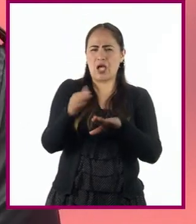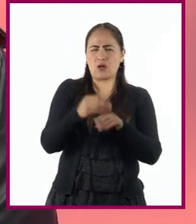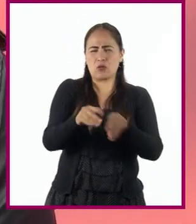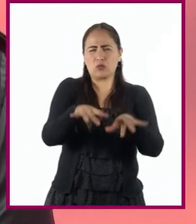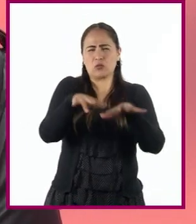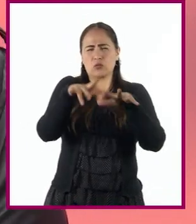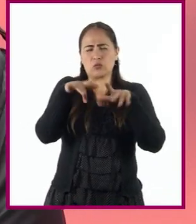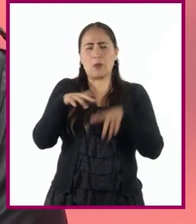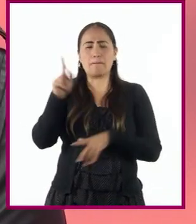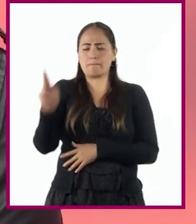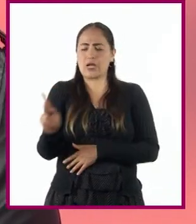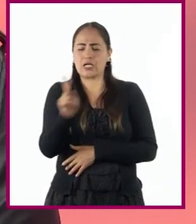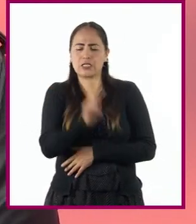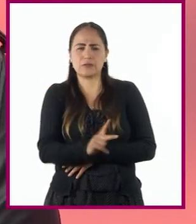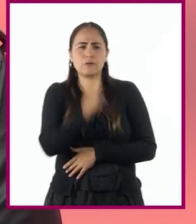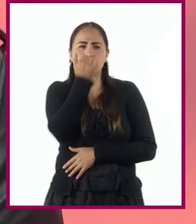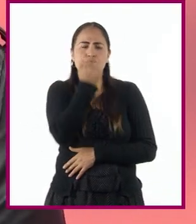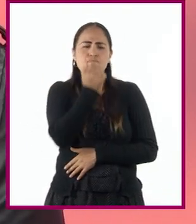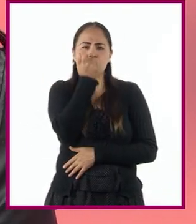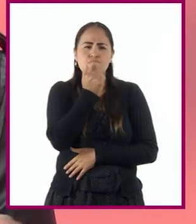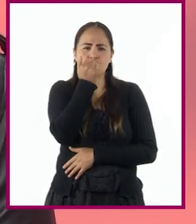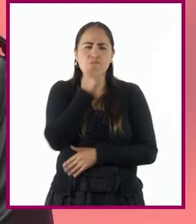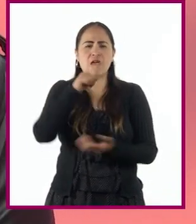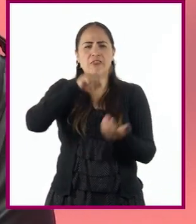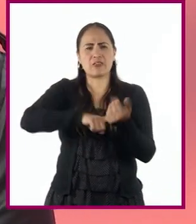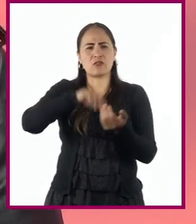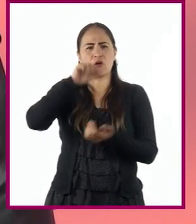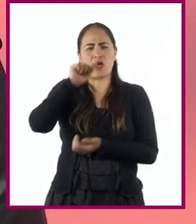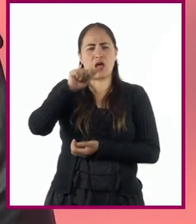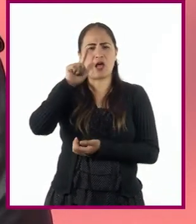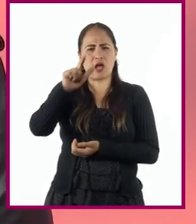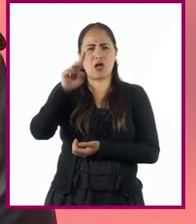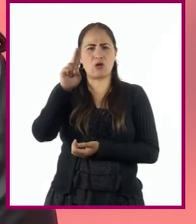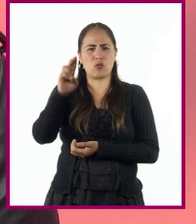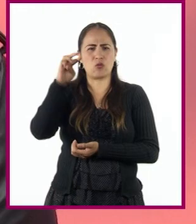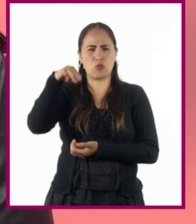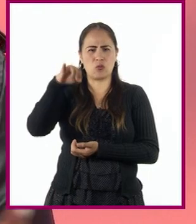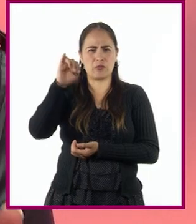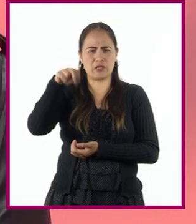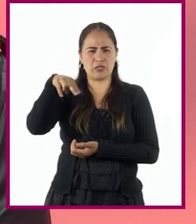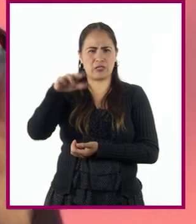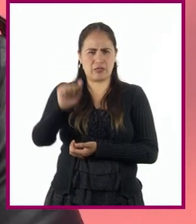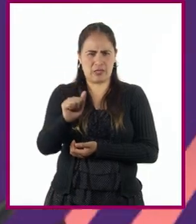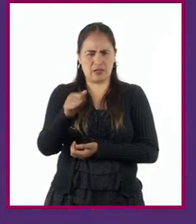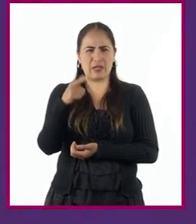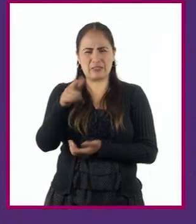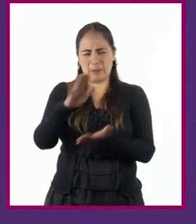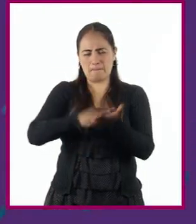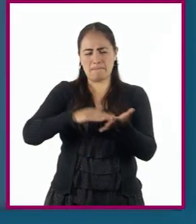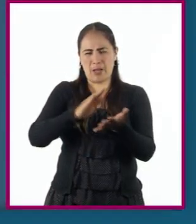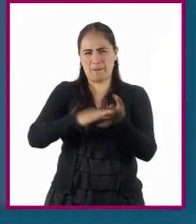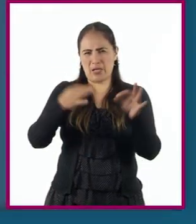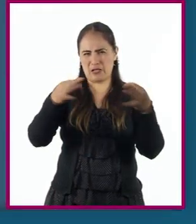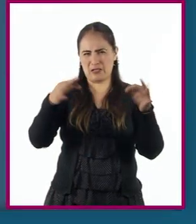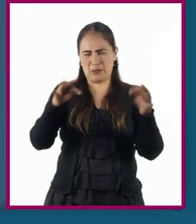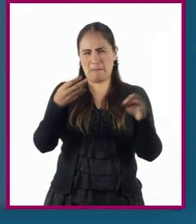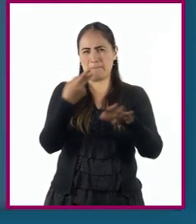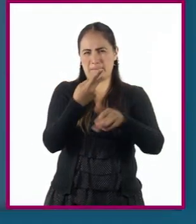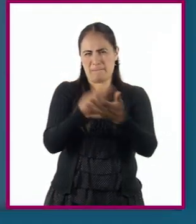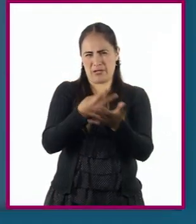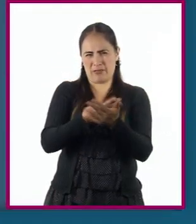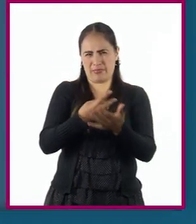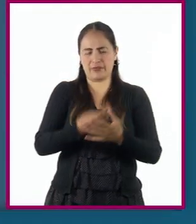azúcar, cuyo componente es el óxido de aluminio o alumina, del cual se puede obtener el aluminio metálico. En estas